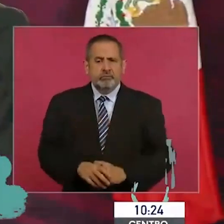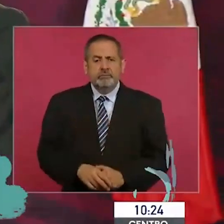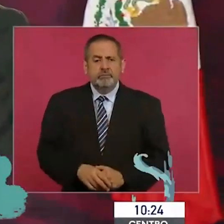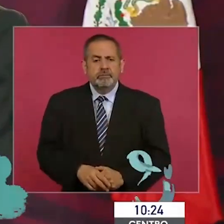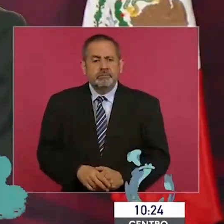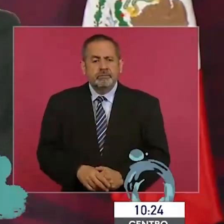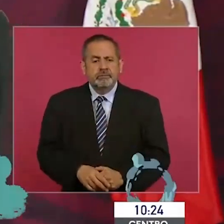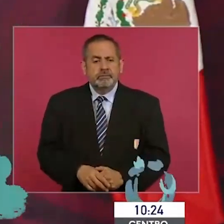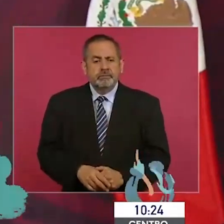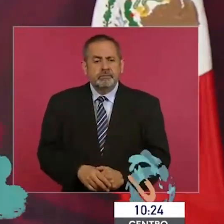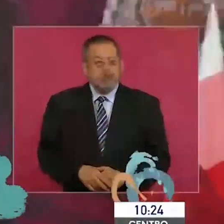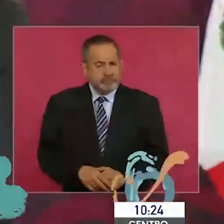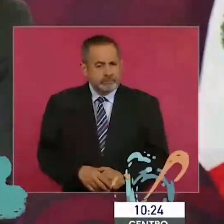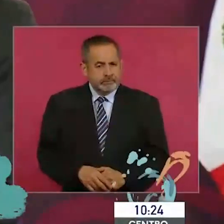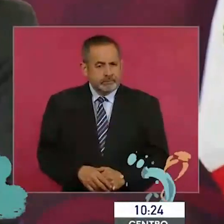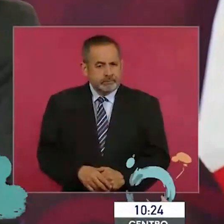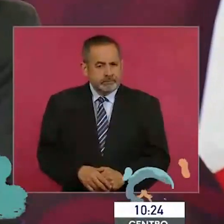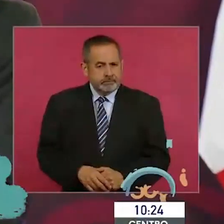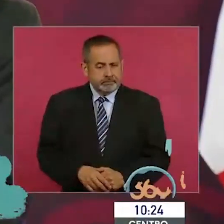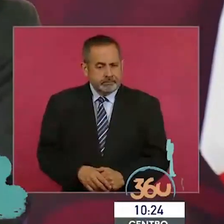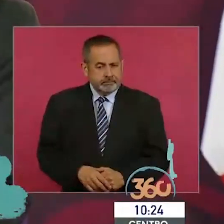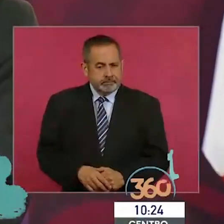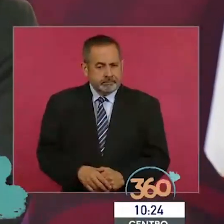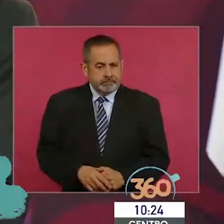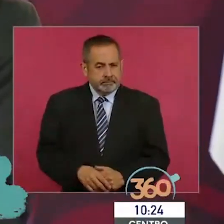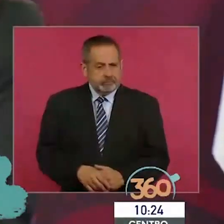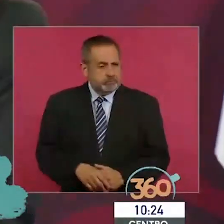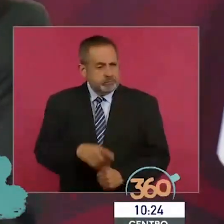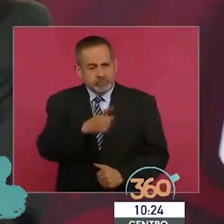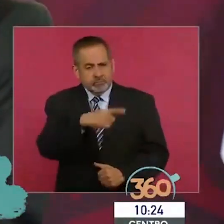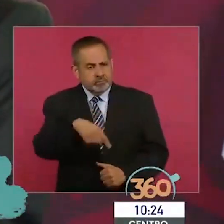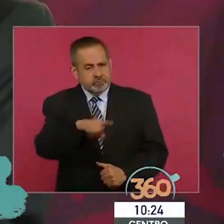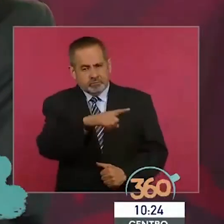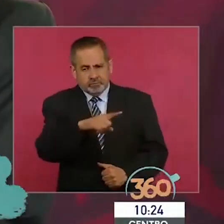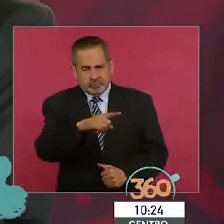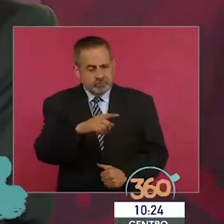ocho por qué no